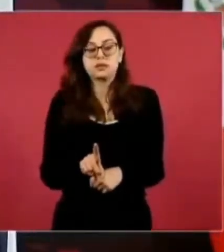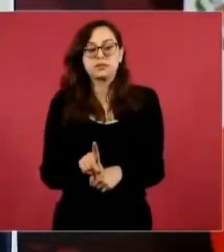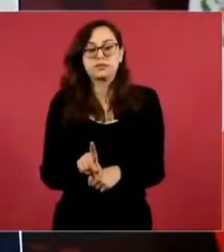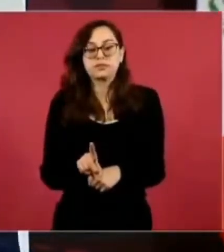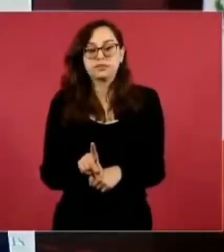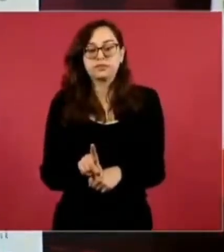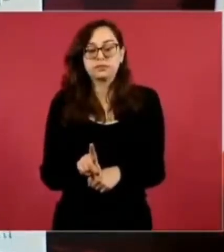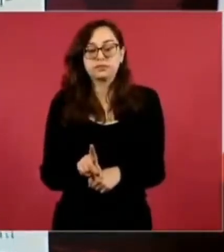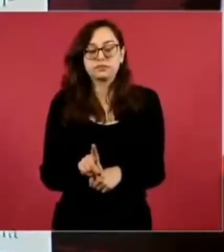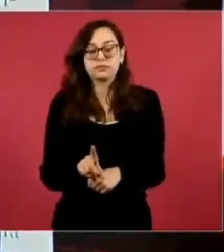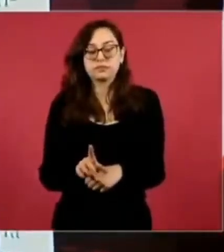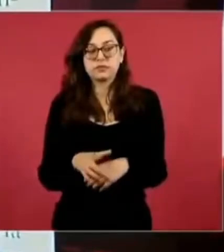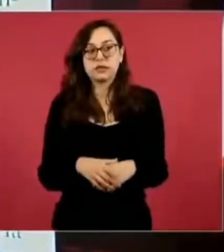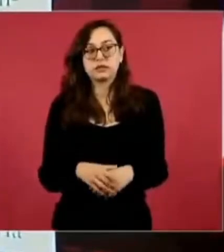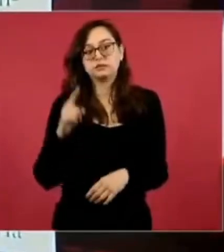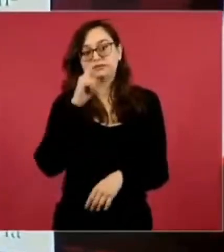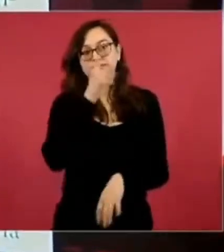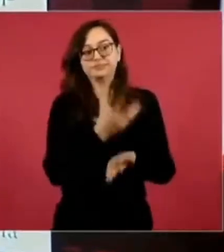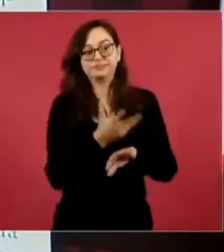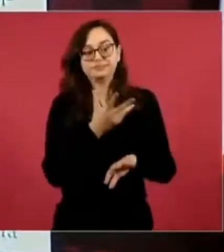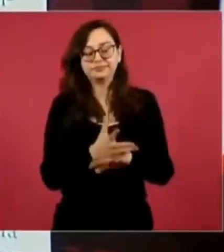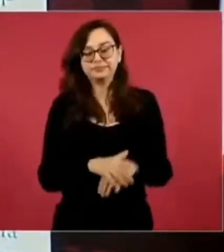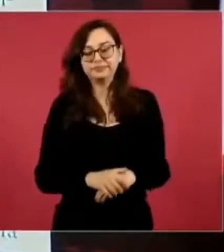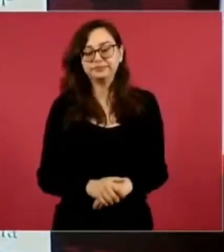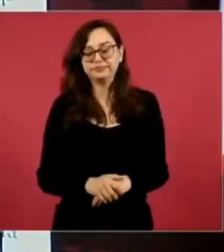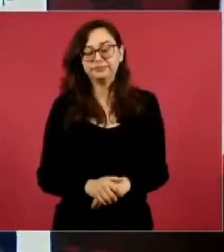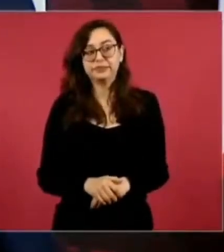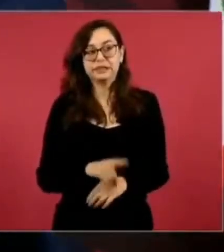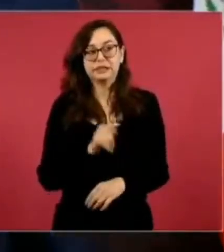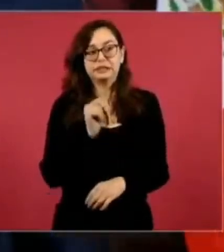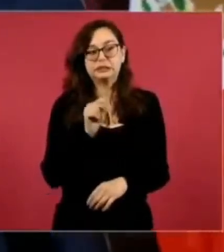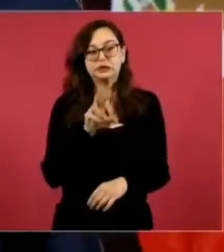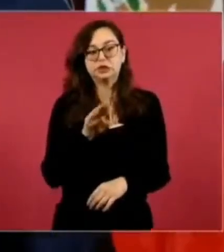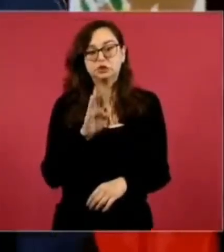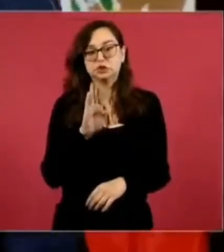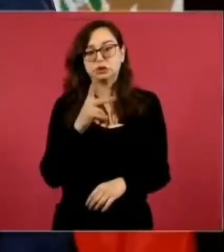alguien se atreve y le dice al presidente Trump,